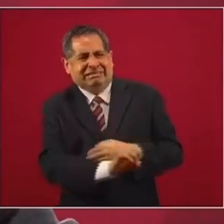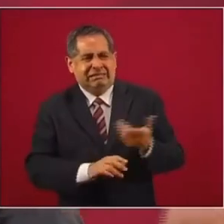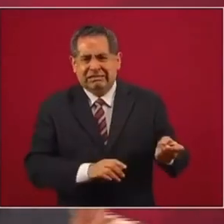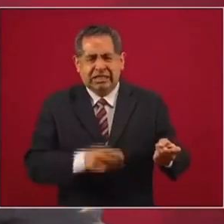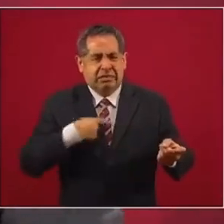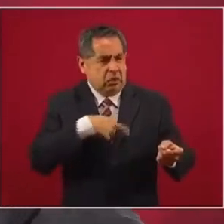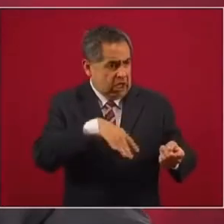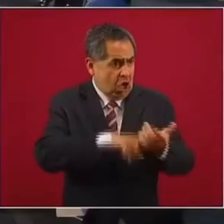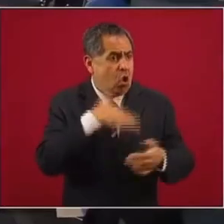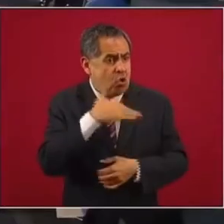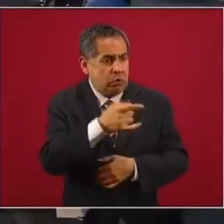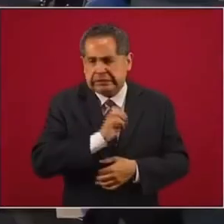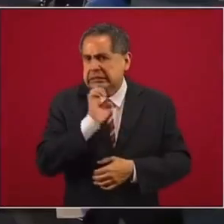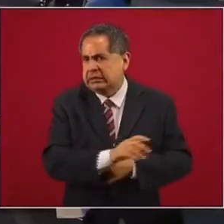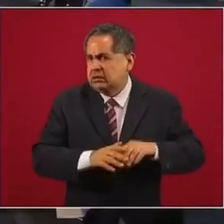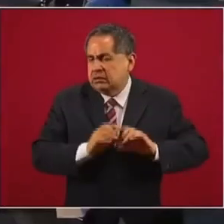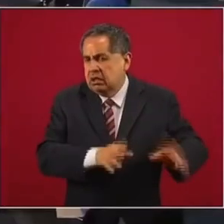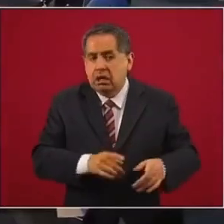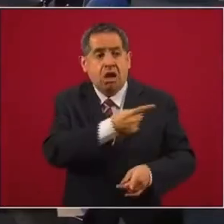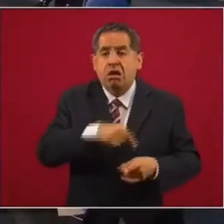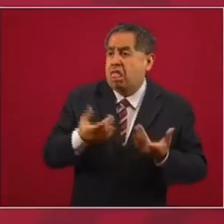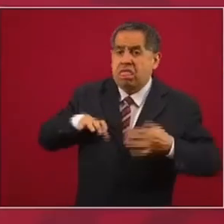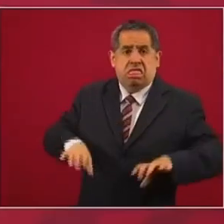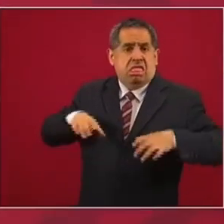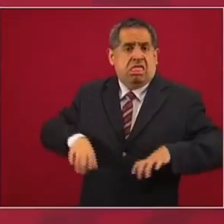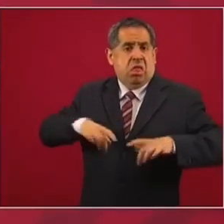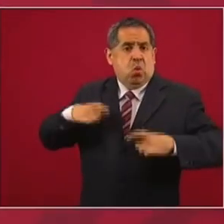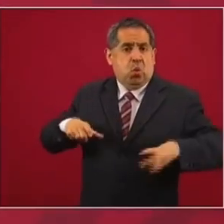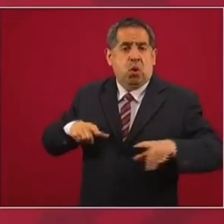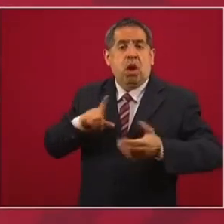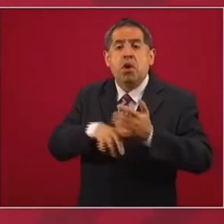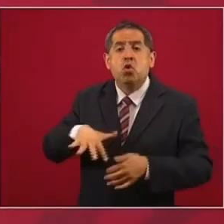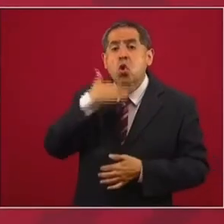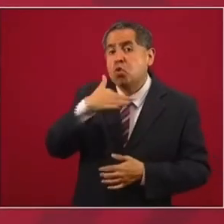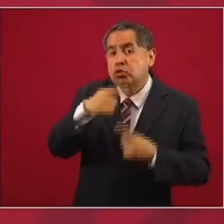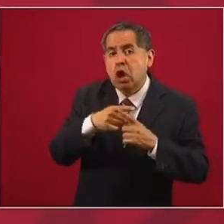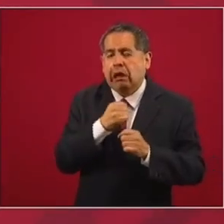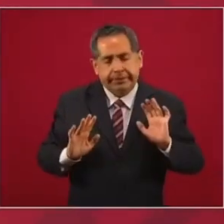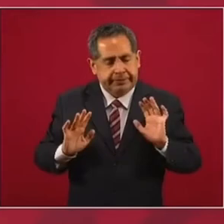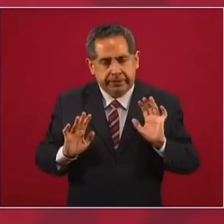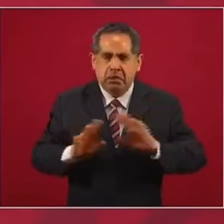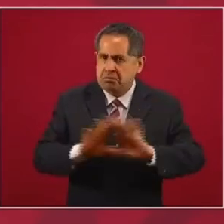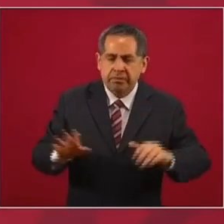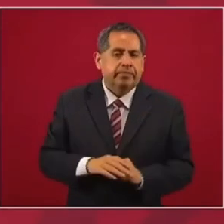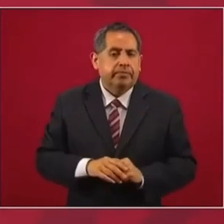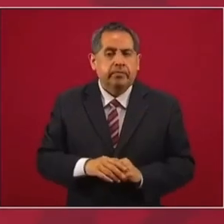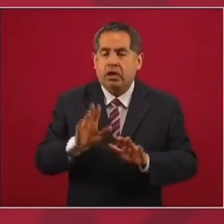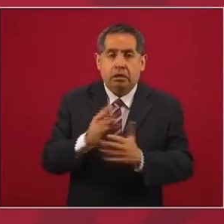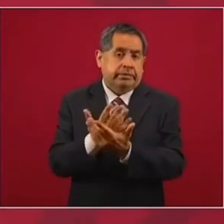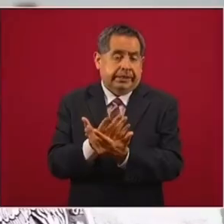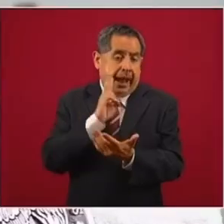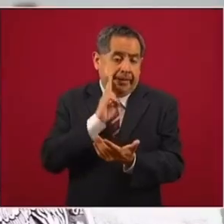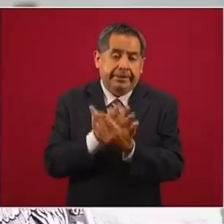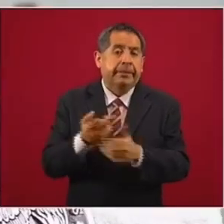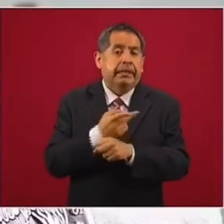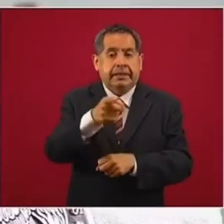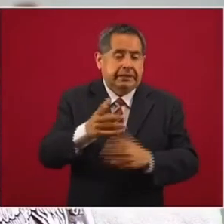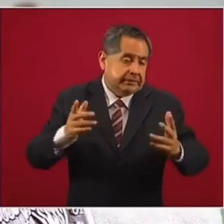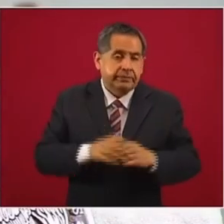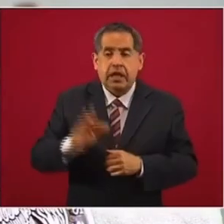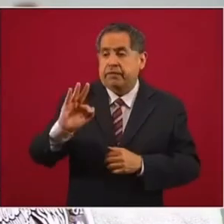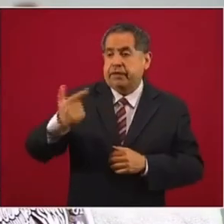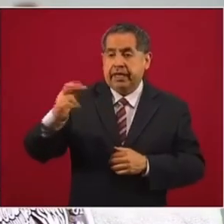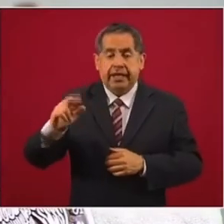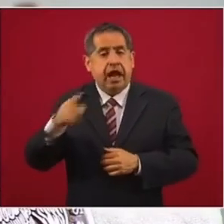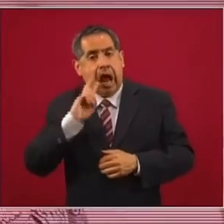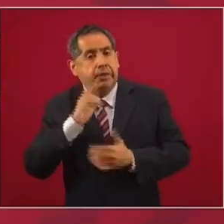quienes obtienen riquezas por la vía del influyentismo. Entonces, vamos a esperar a que la